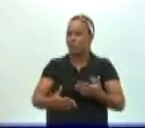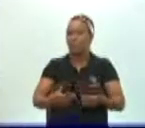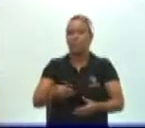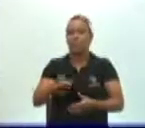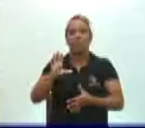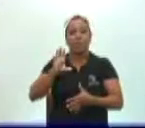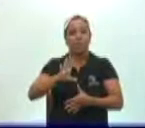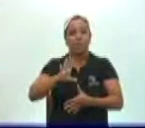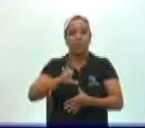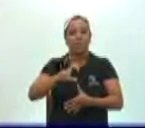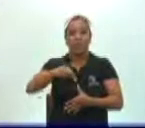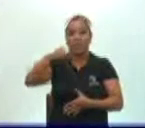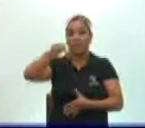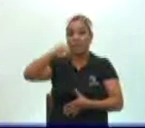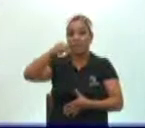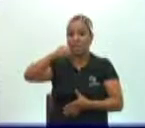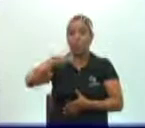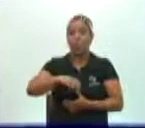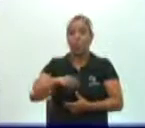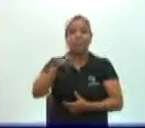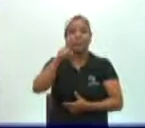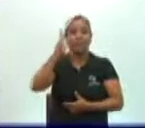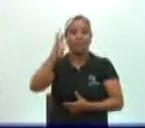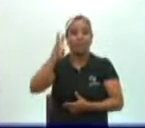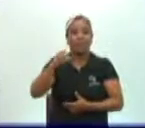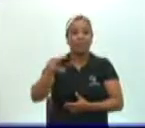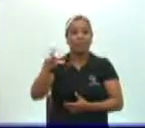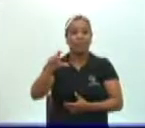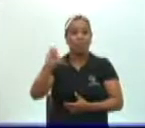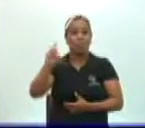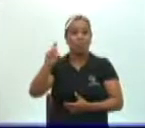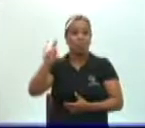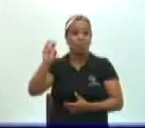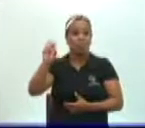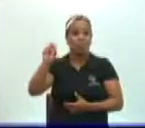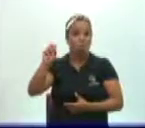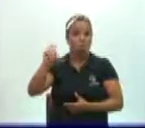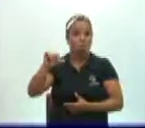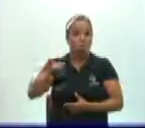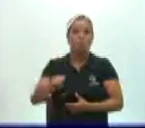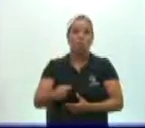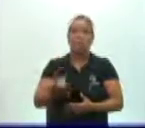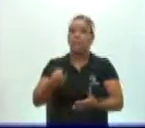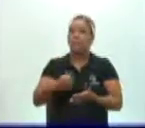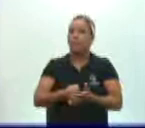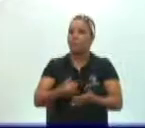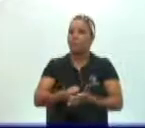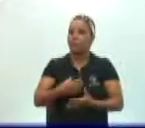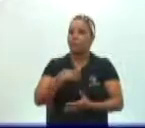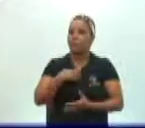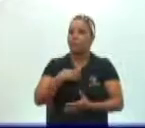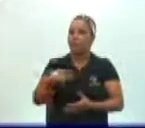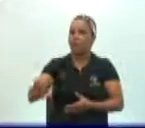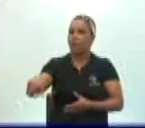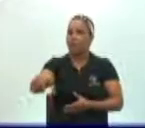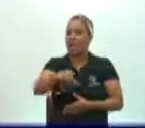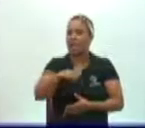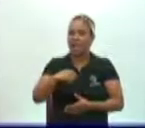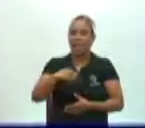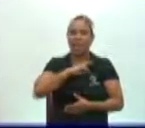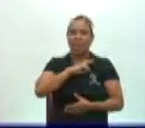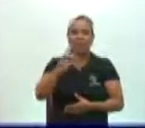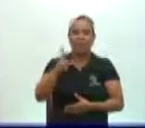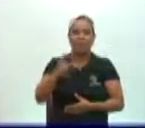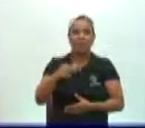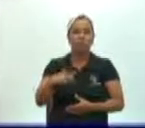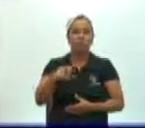América, específicamente en las 13 colonias, el impacto que tuvo para ellos la revolución burguesa inglesa,